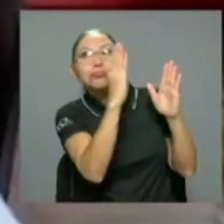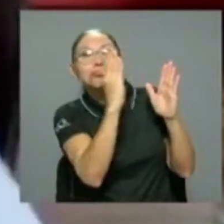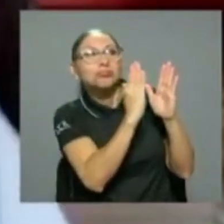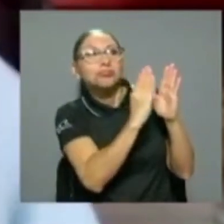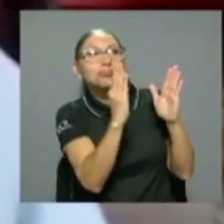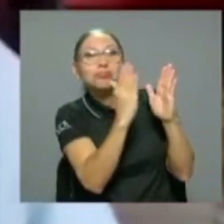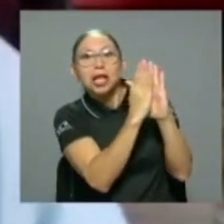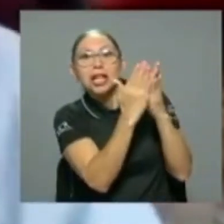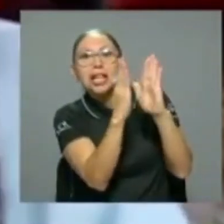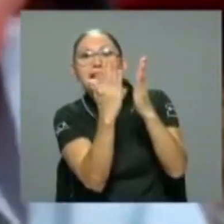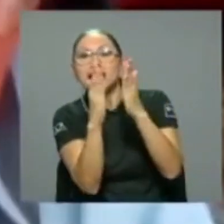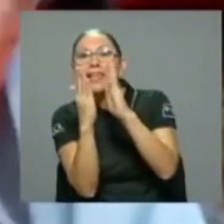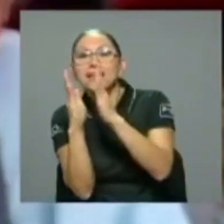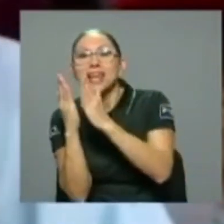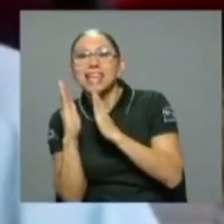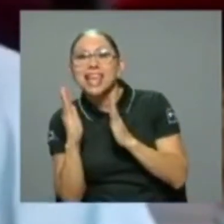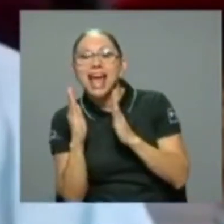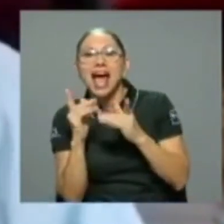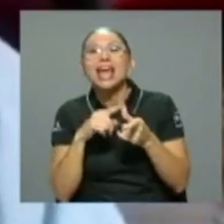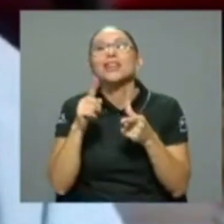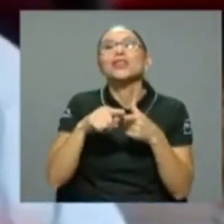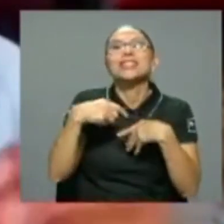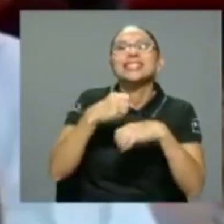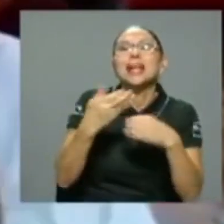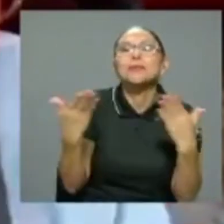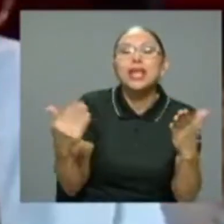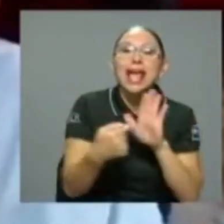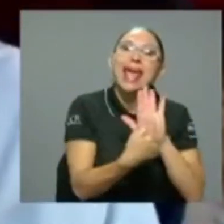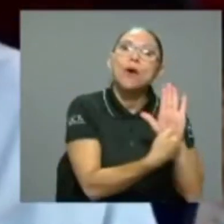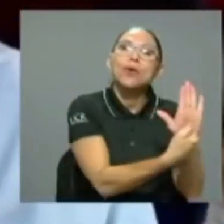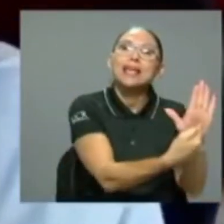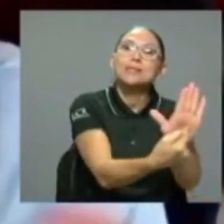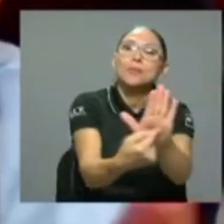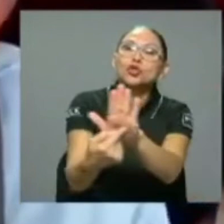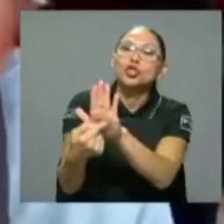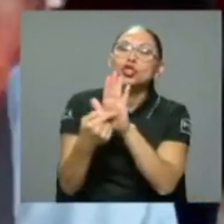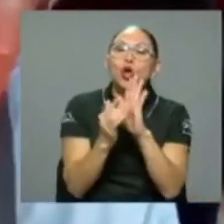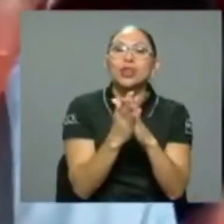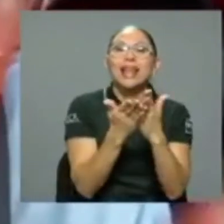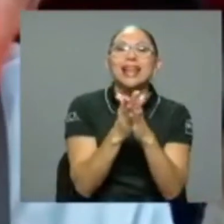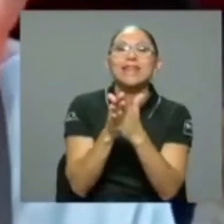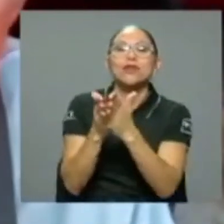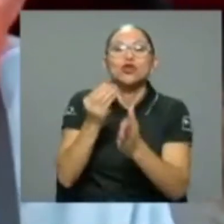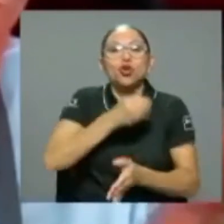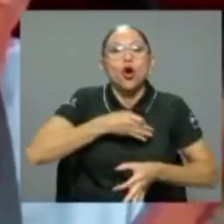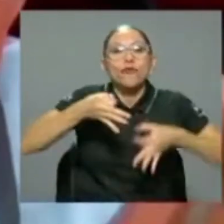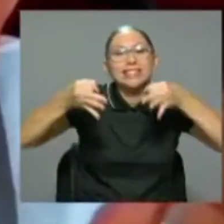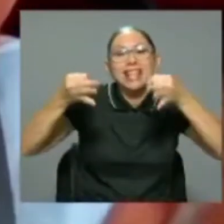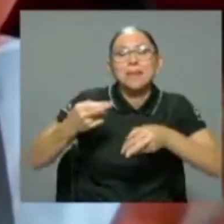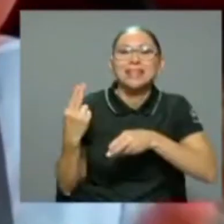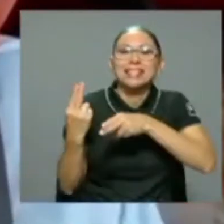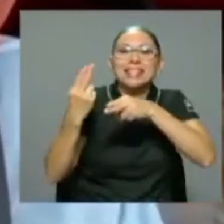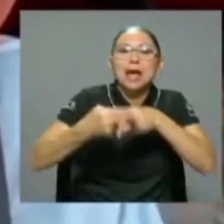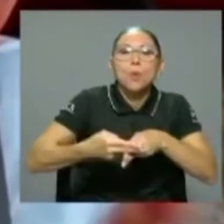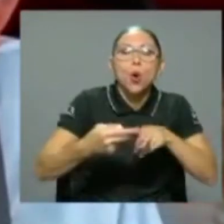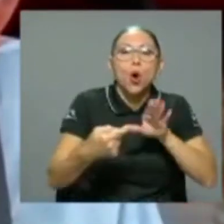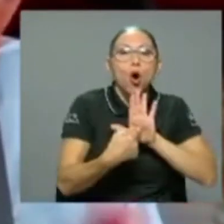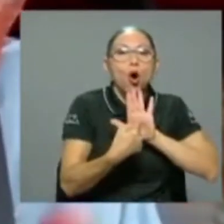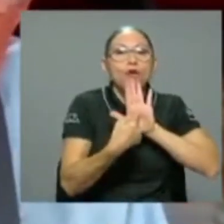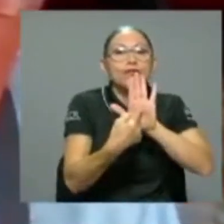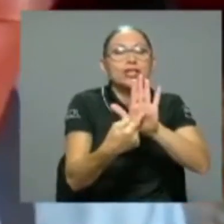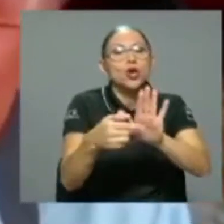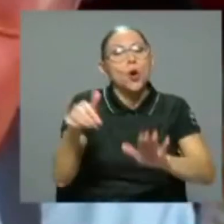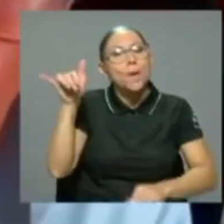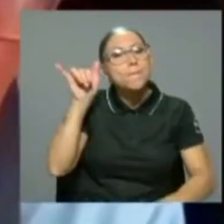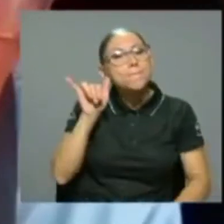pusiéramos una exposición de libros. Una exposición de libros que se llamó oficialmente Exposición Permanente